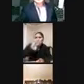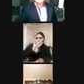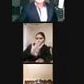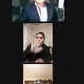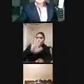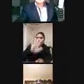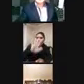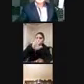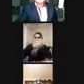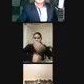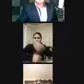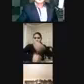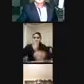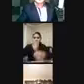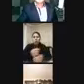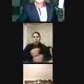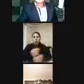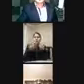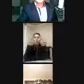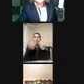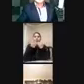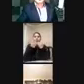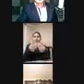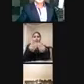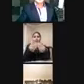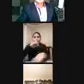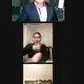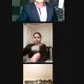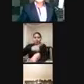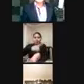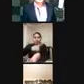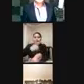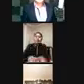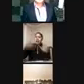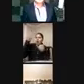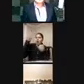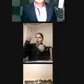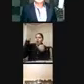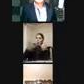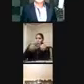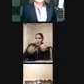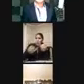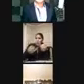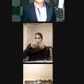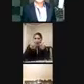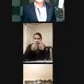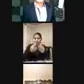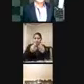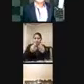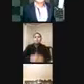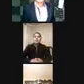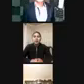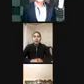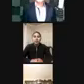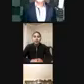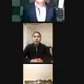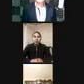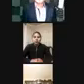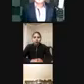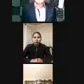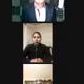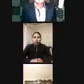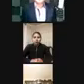Muchas gracias, doctora. Vamos con la última pregunta. Mari Ramos Quispe nos pregunta, ¿cómo se